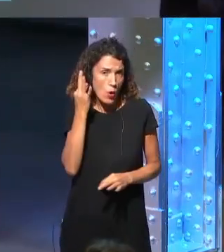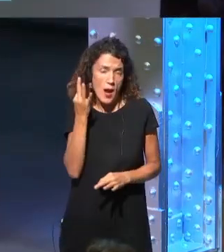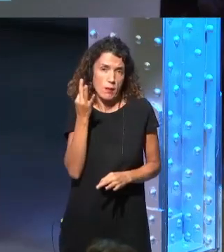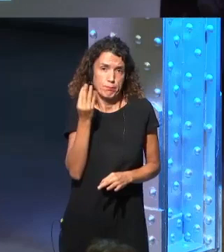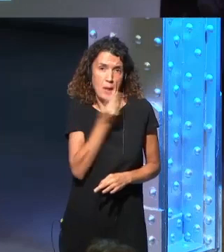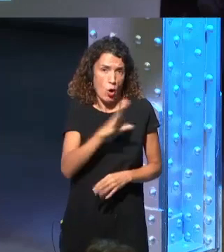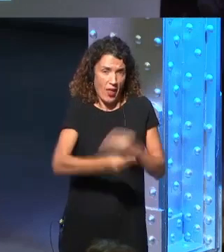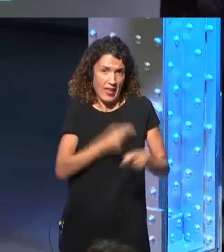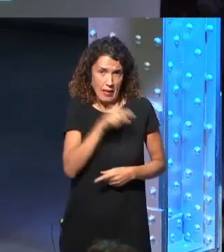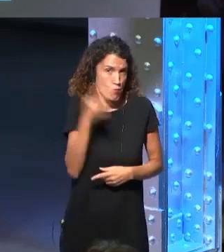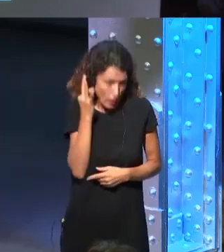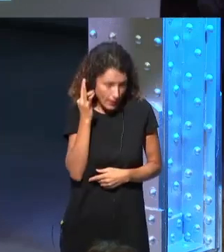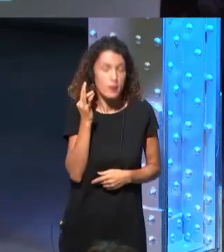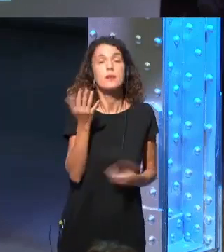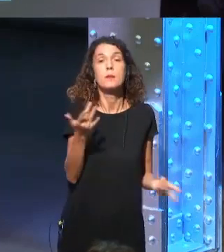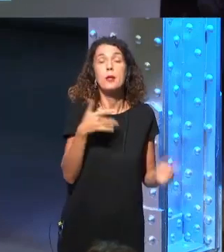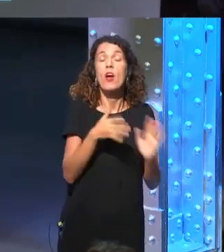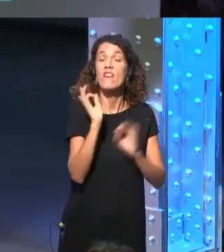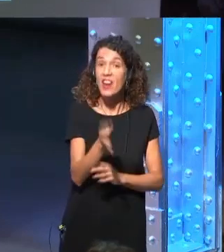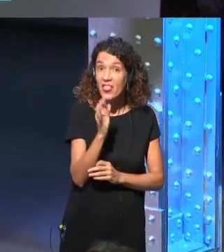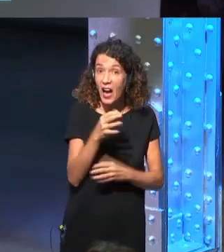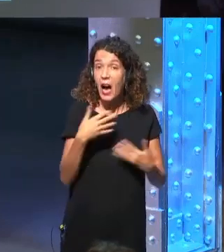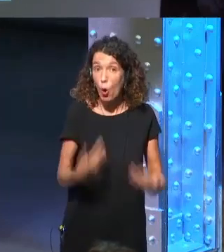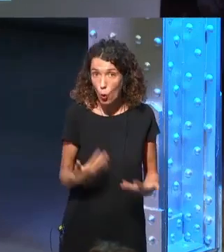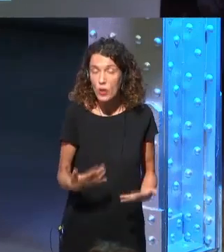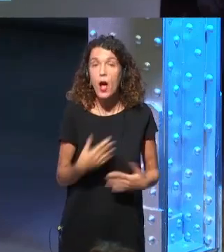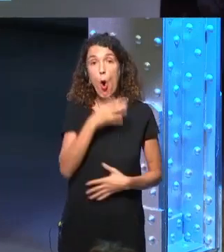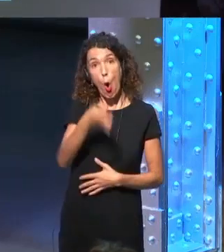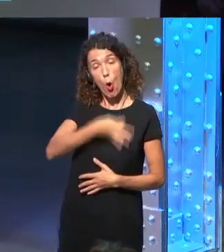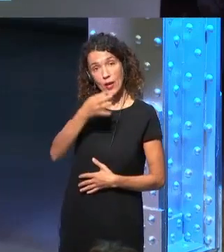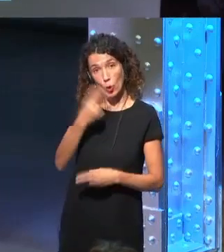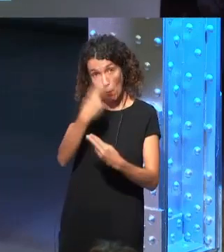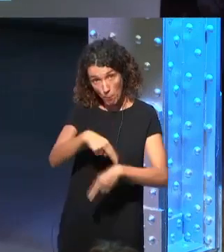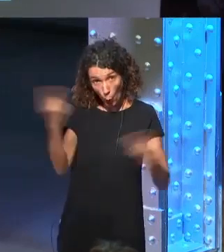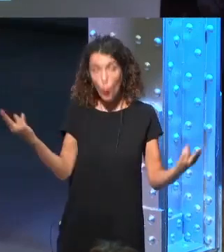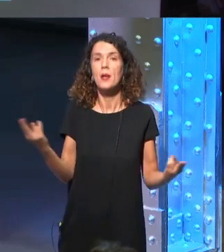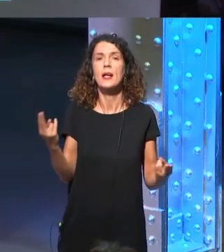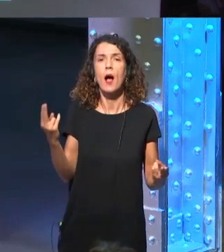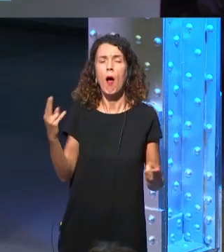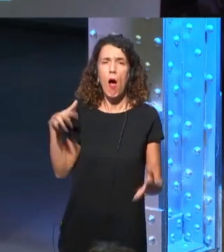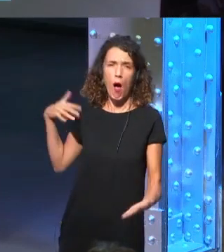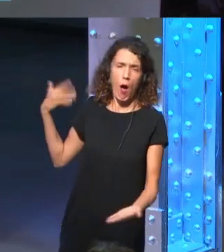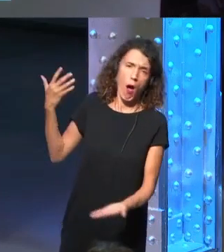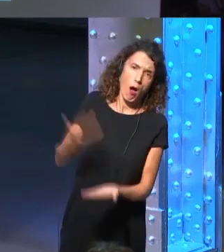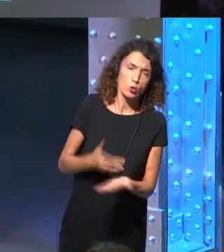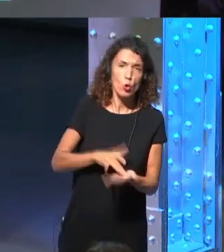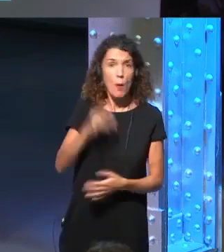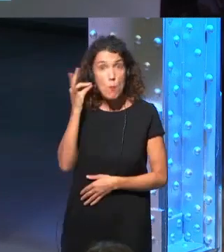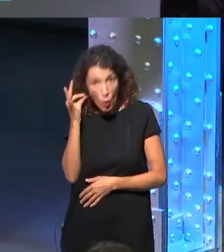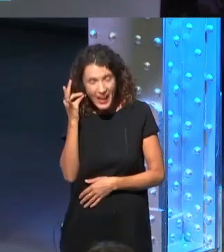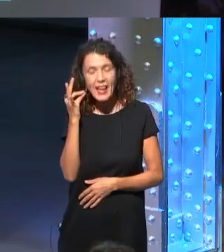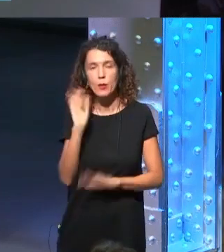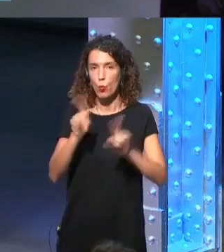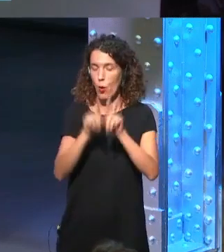no debería ser solo eso. Sigue siendo cierto que la oratoria pública durante siglos de las mujeres se ha